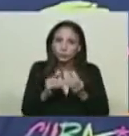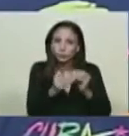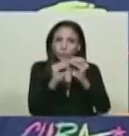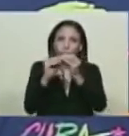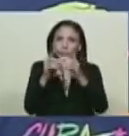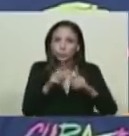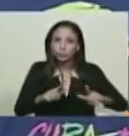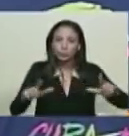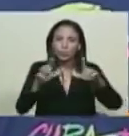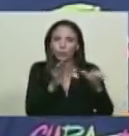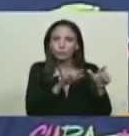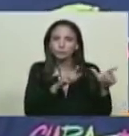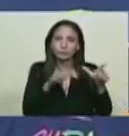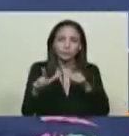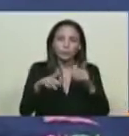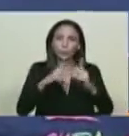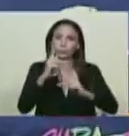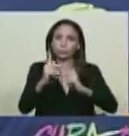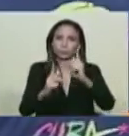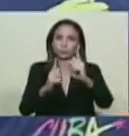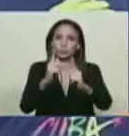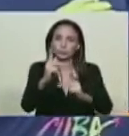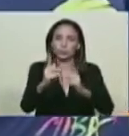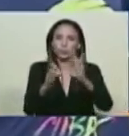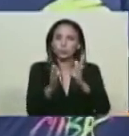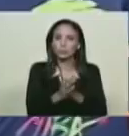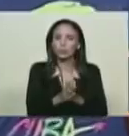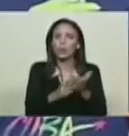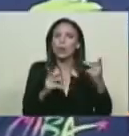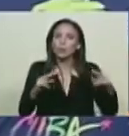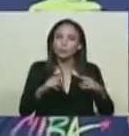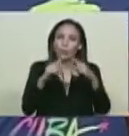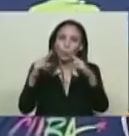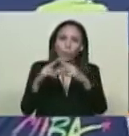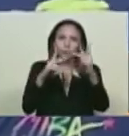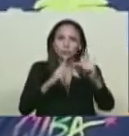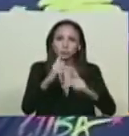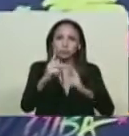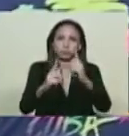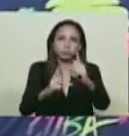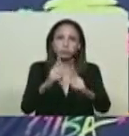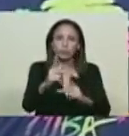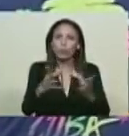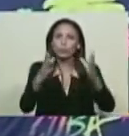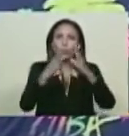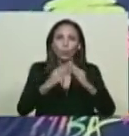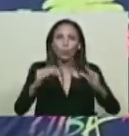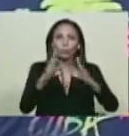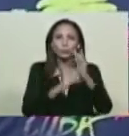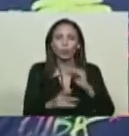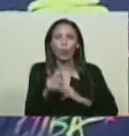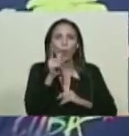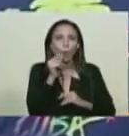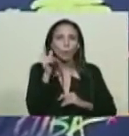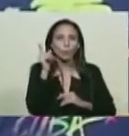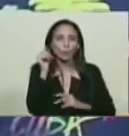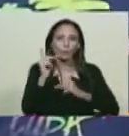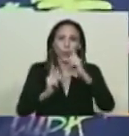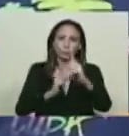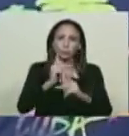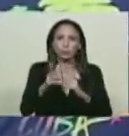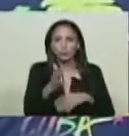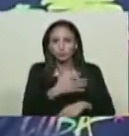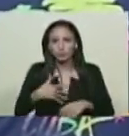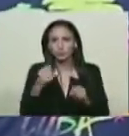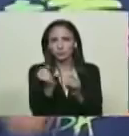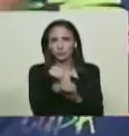un espacio para la producción, un espacio para el encuentro, un espacio para todas las productoras y los productores de Miranda. Hoy,